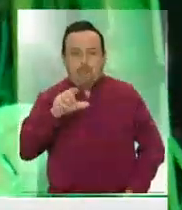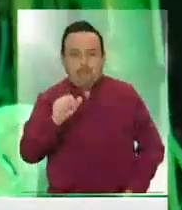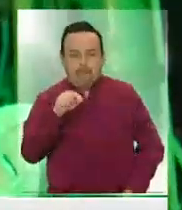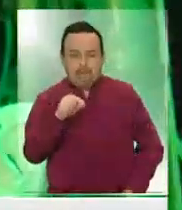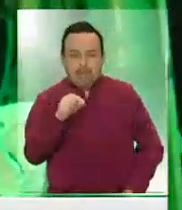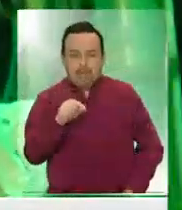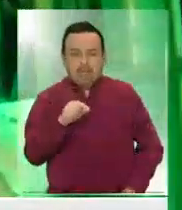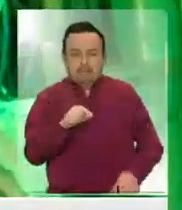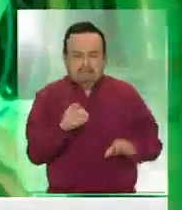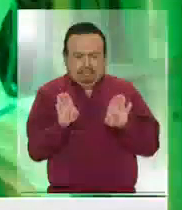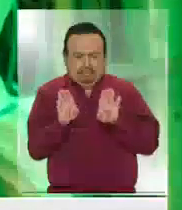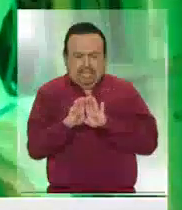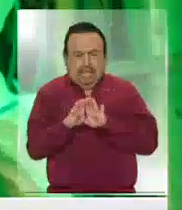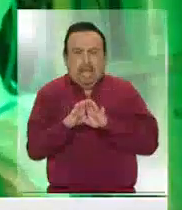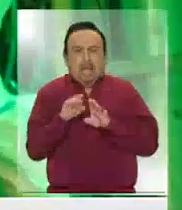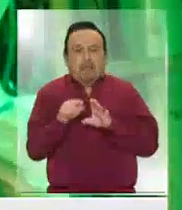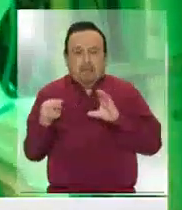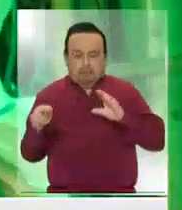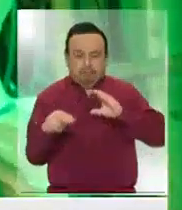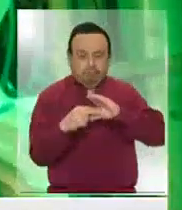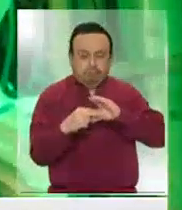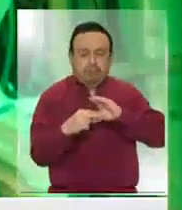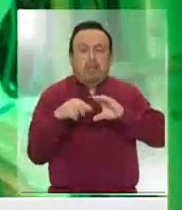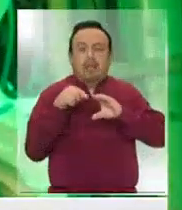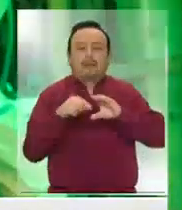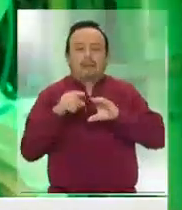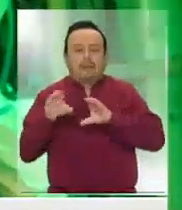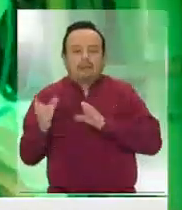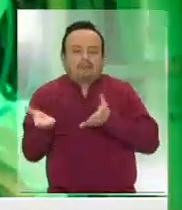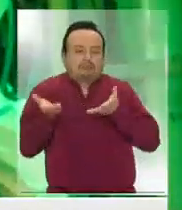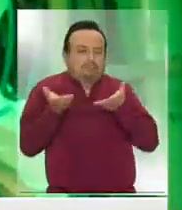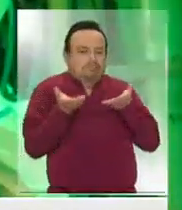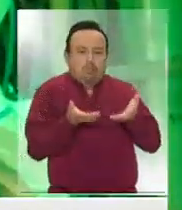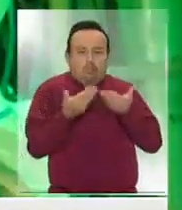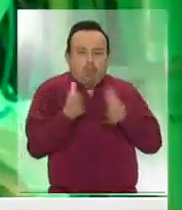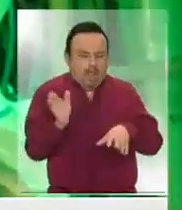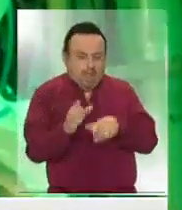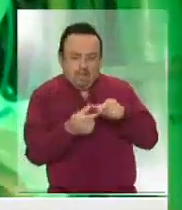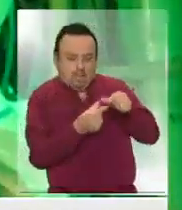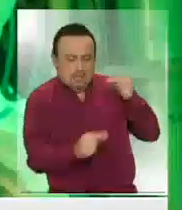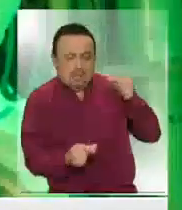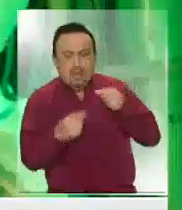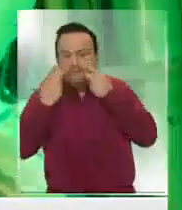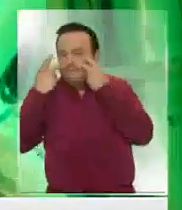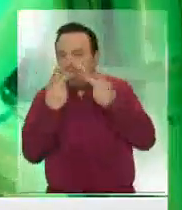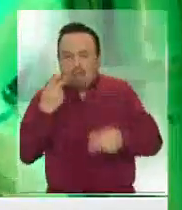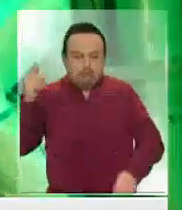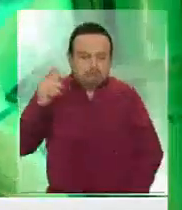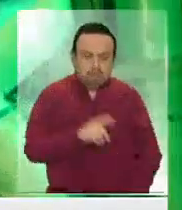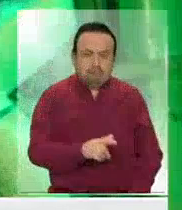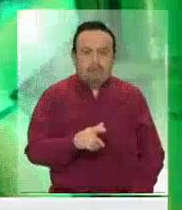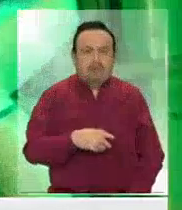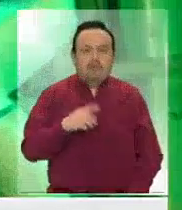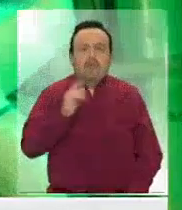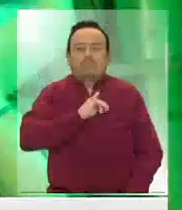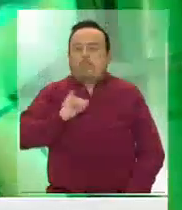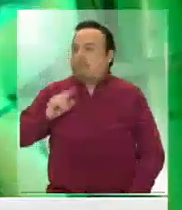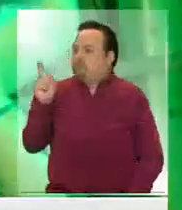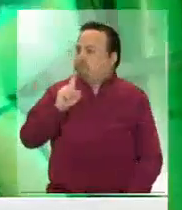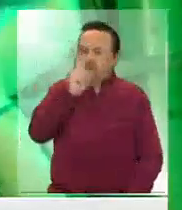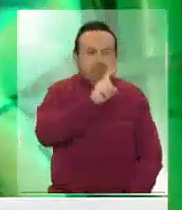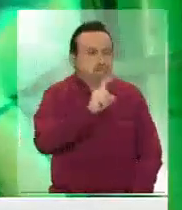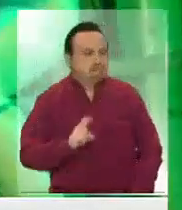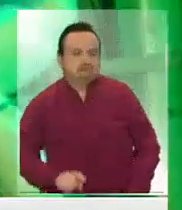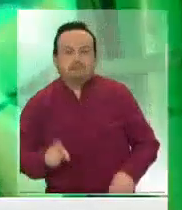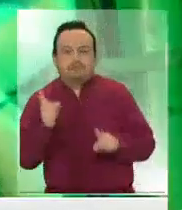viajar con urgencia a alguna de las regiones de nuestro país, se pueda inmediatamente hacer el viaje y no tenga que desinfectarse todo el